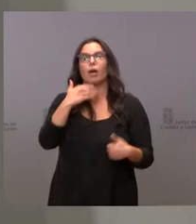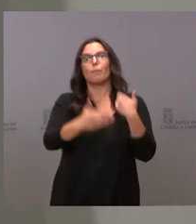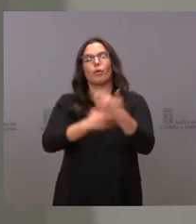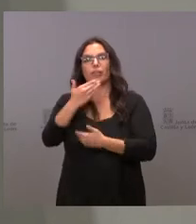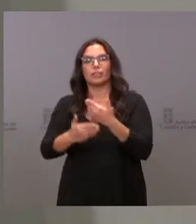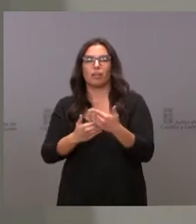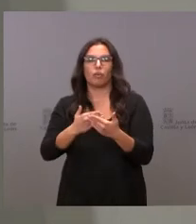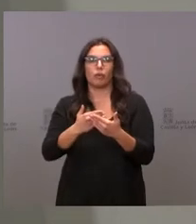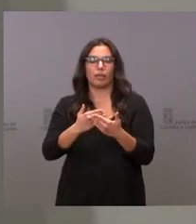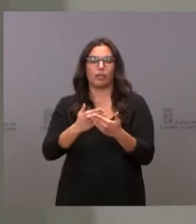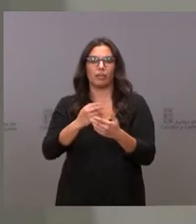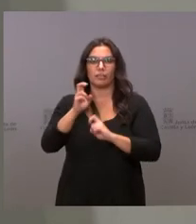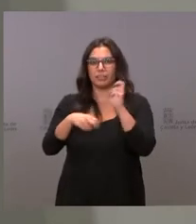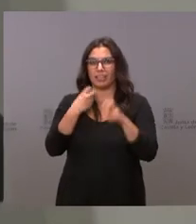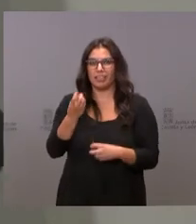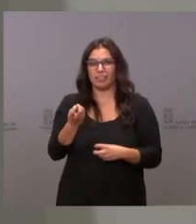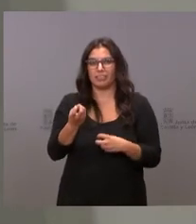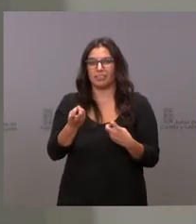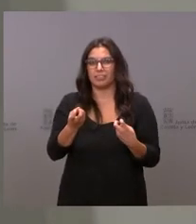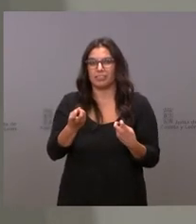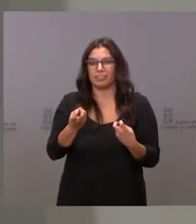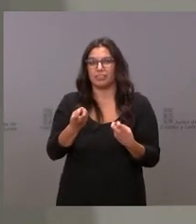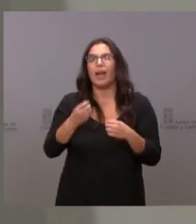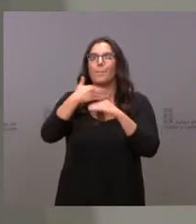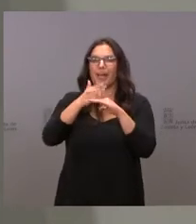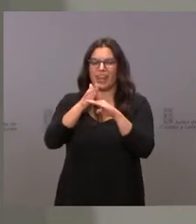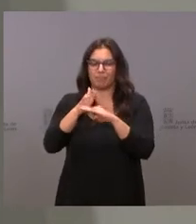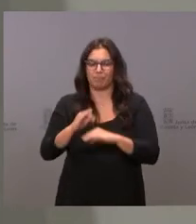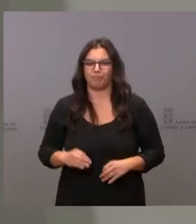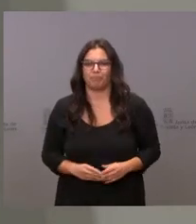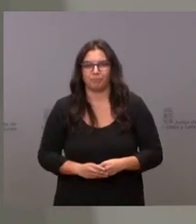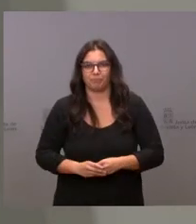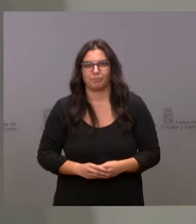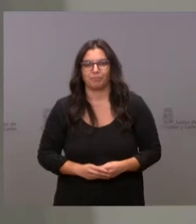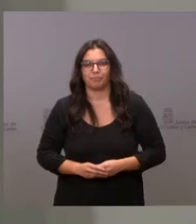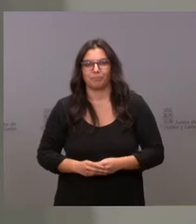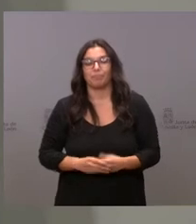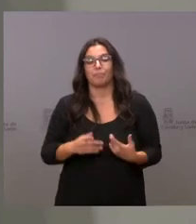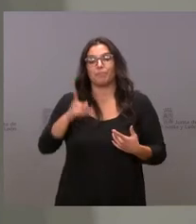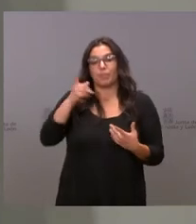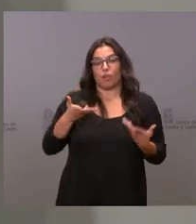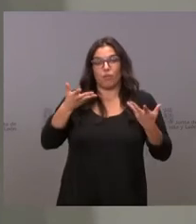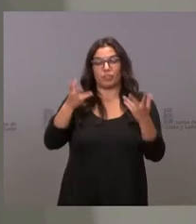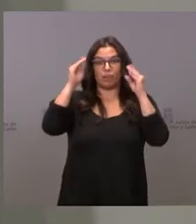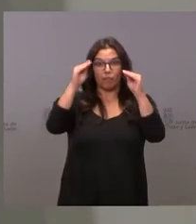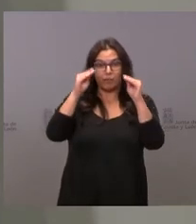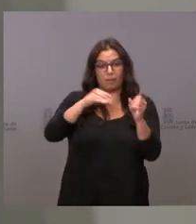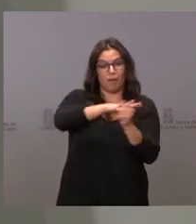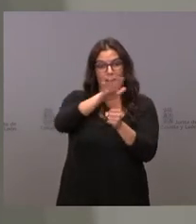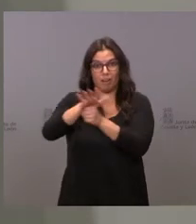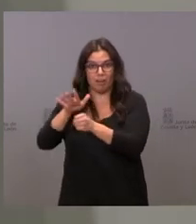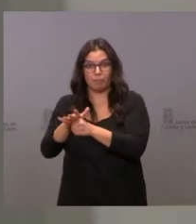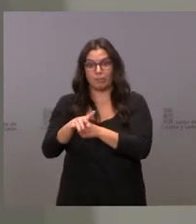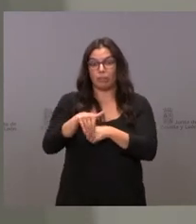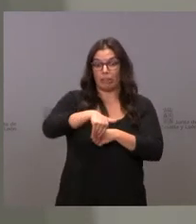la madera. Estos 5 nuevos currículums nos van a permitir aumentar nuestra oferta formativa en unos campos